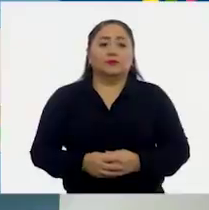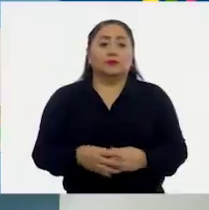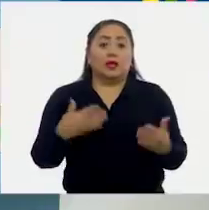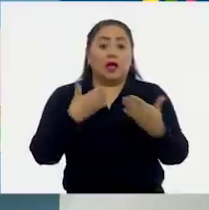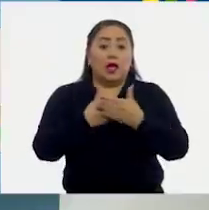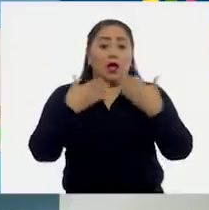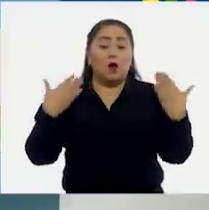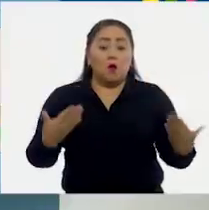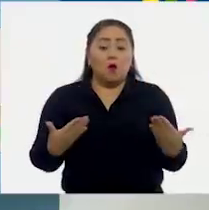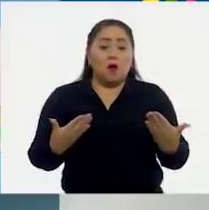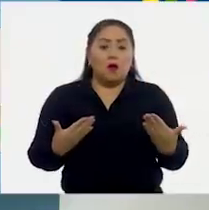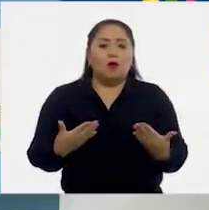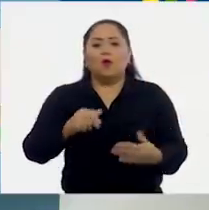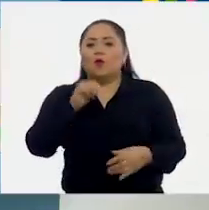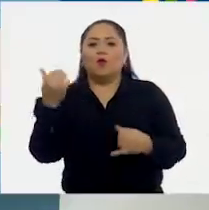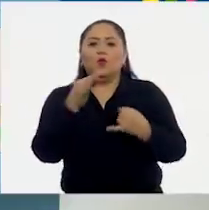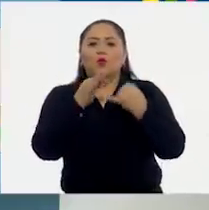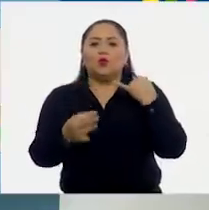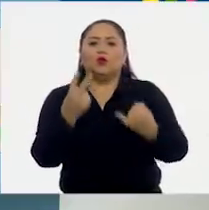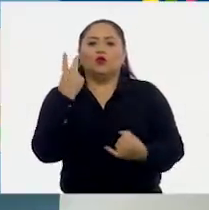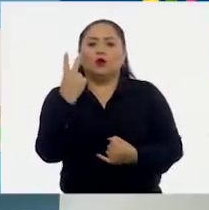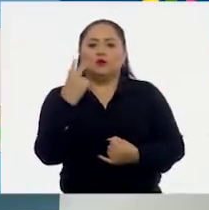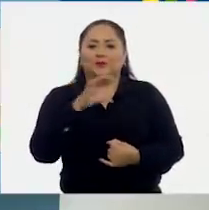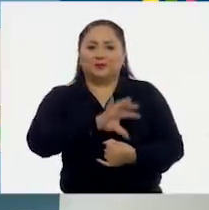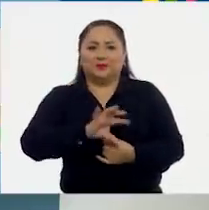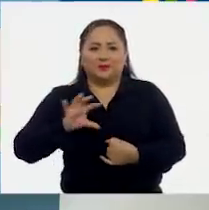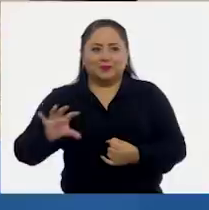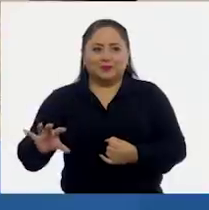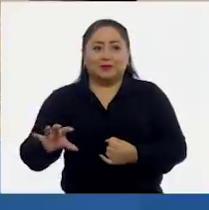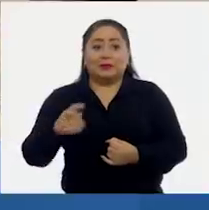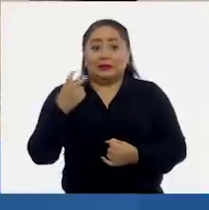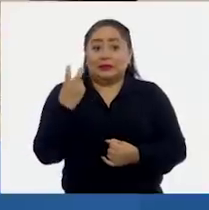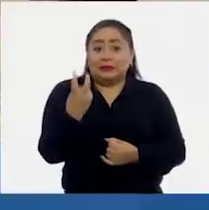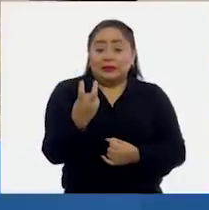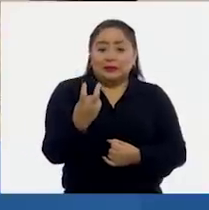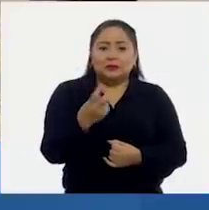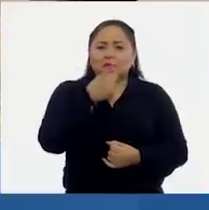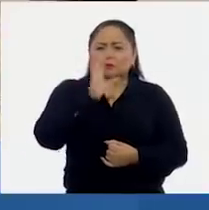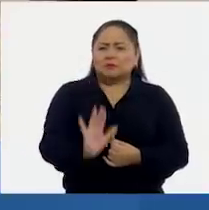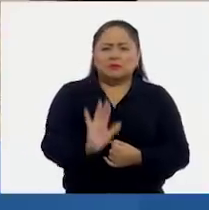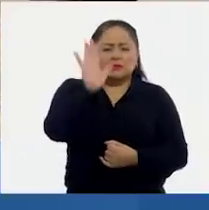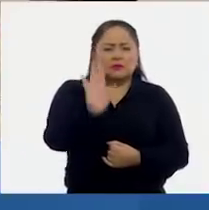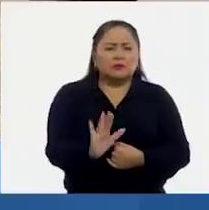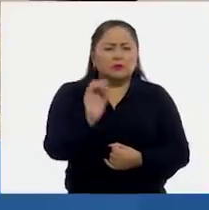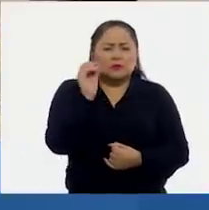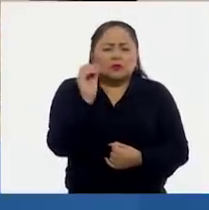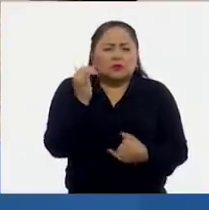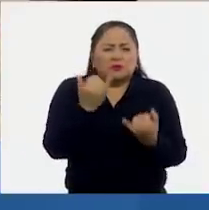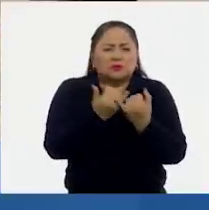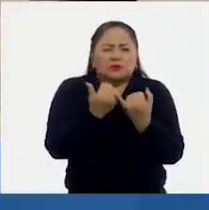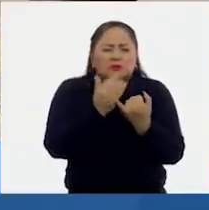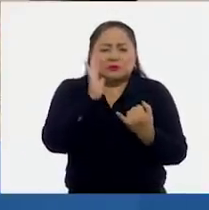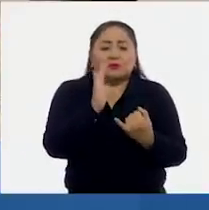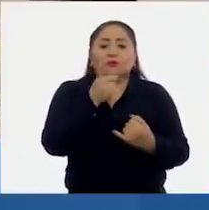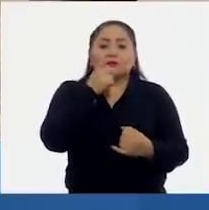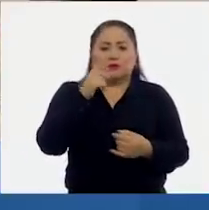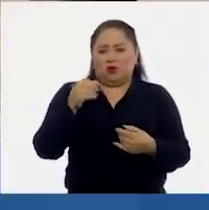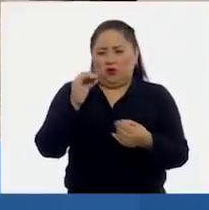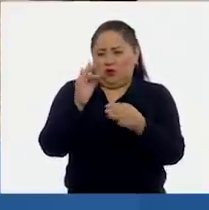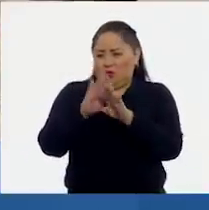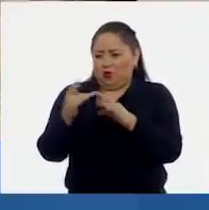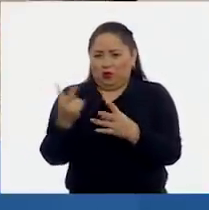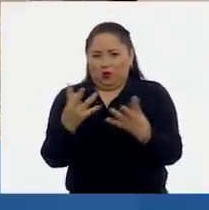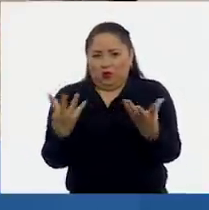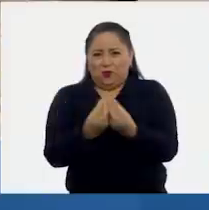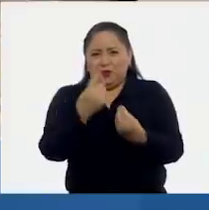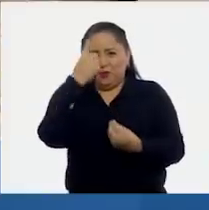Ahora vamos con los últimos dos reinos. Estos se parecen mucho en la definición, así que los mencionaré juntos